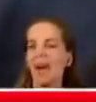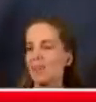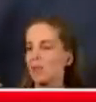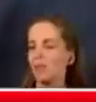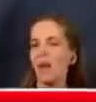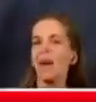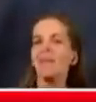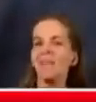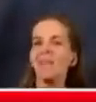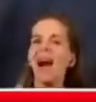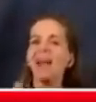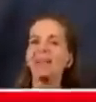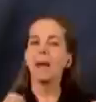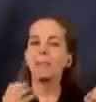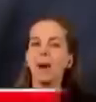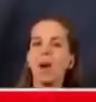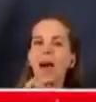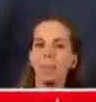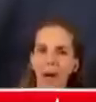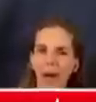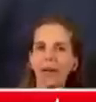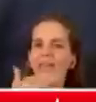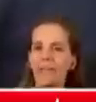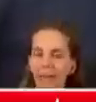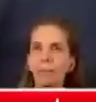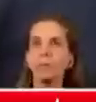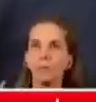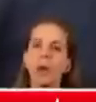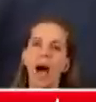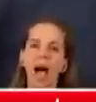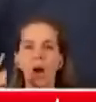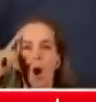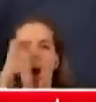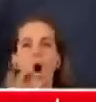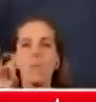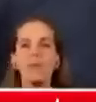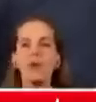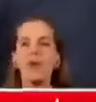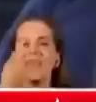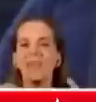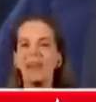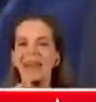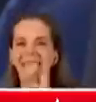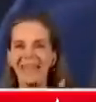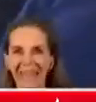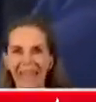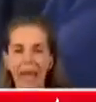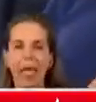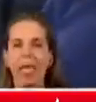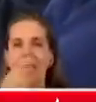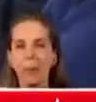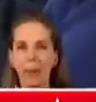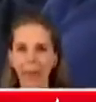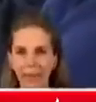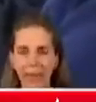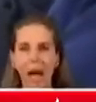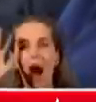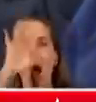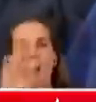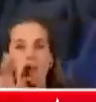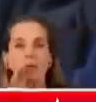Que está claro que en la diversidad pensamos distinto y está claro que en la diversidad tenemos miradas de país distinto